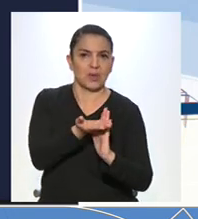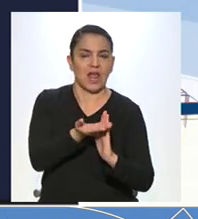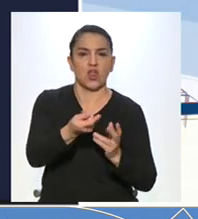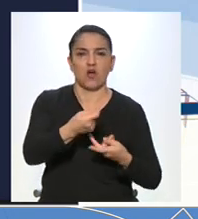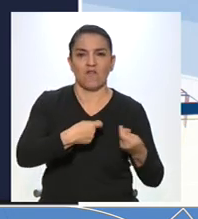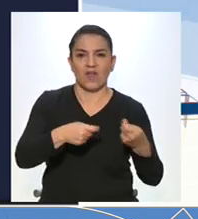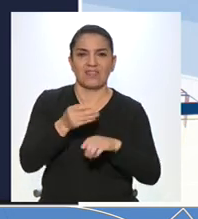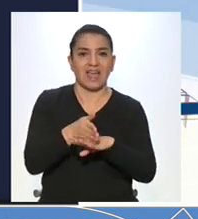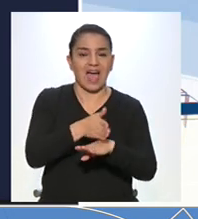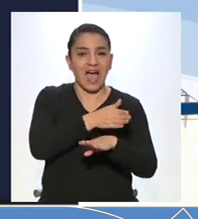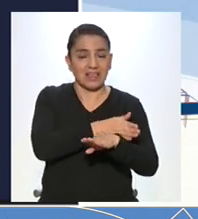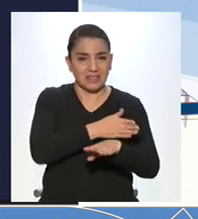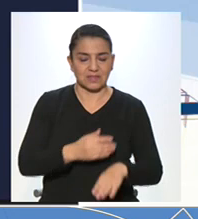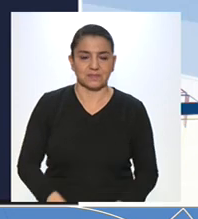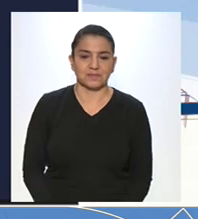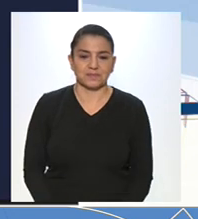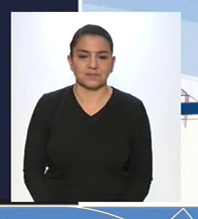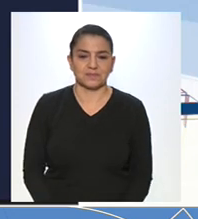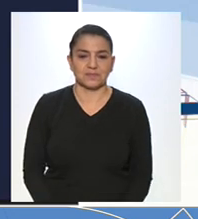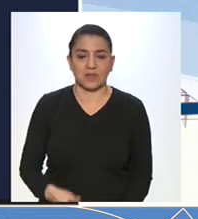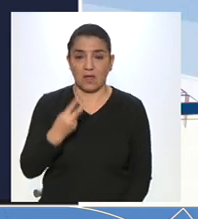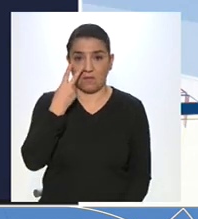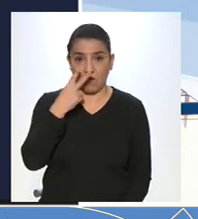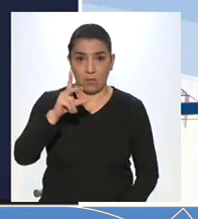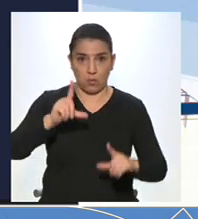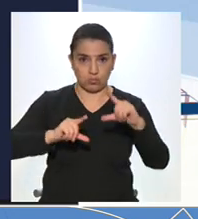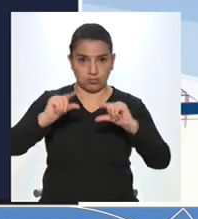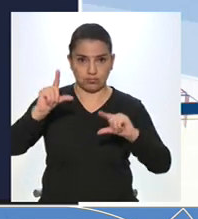vemos en esta gráfica. Vemos en particular